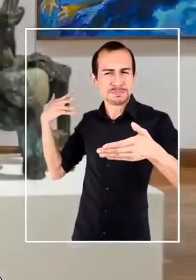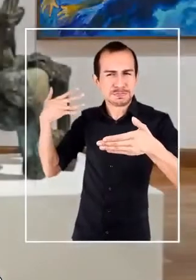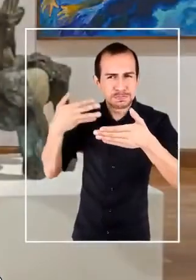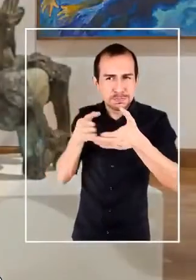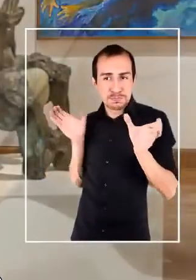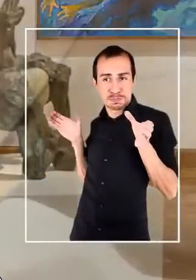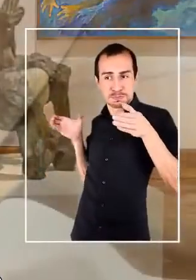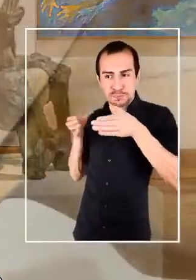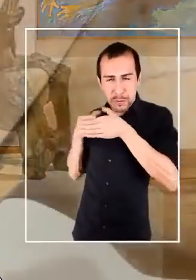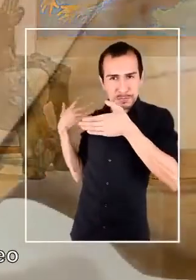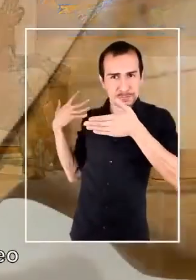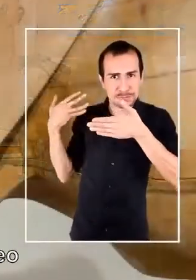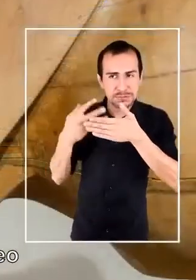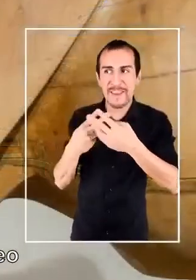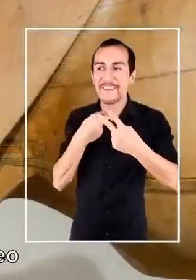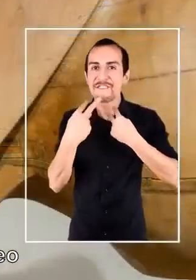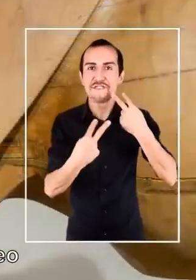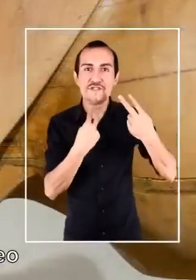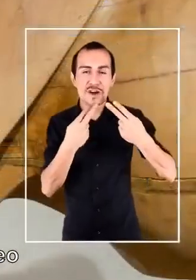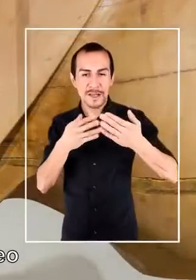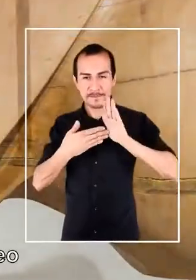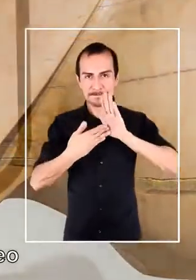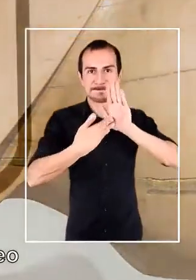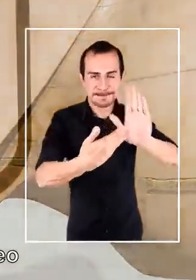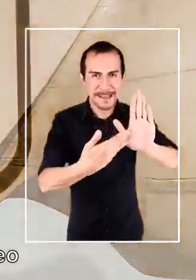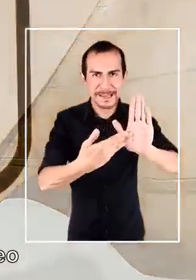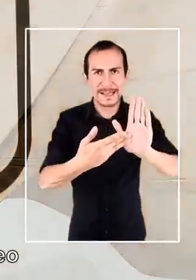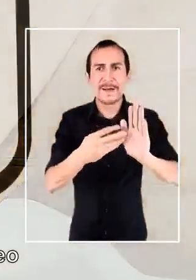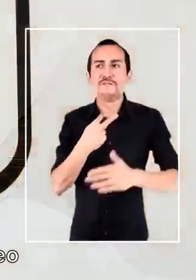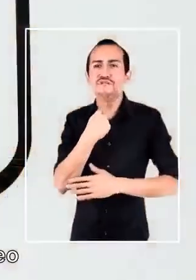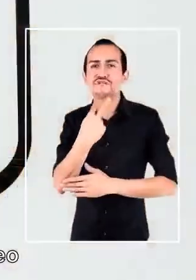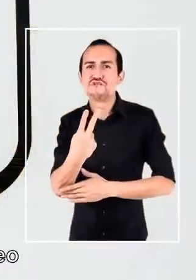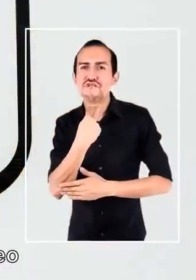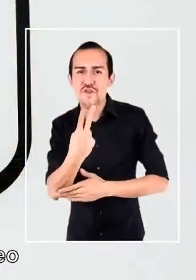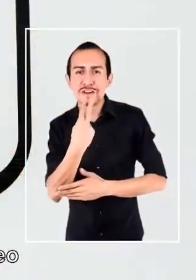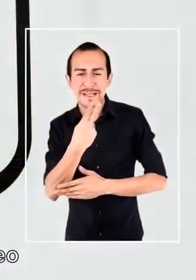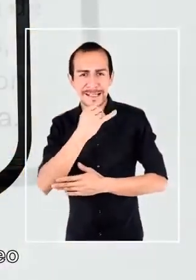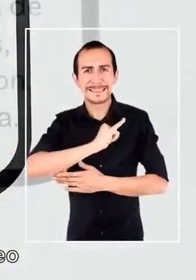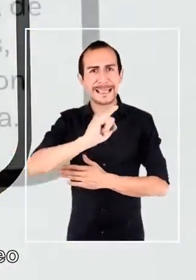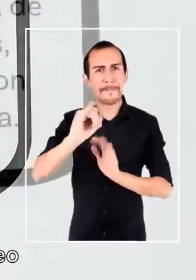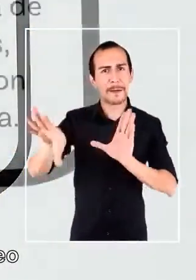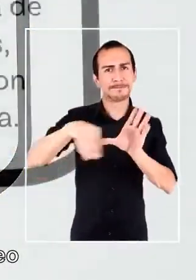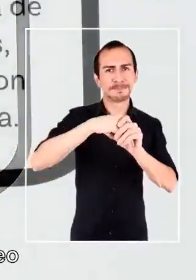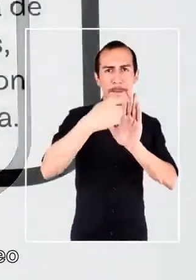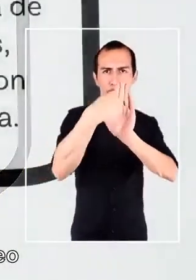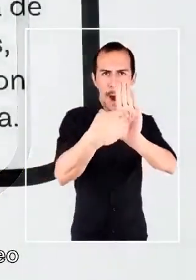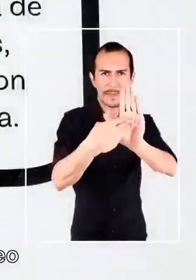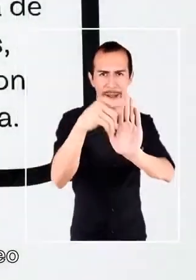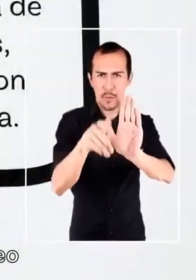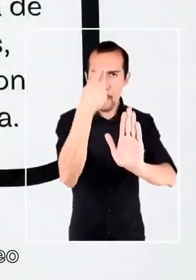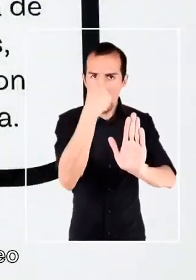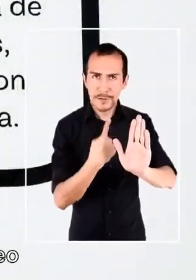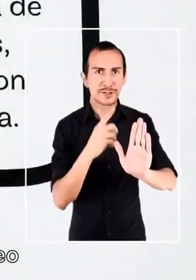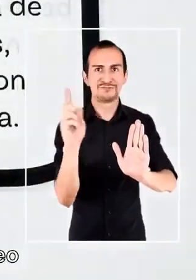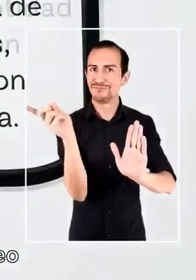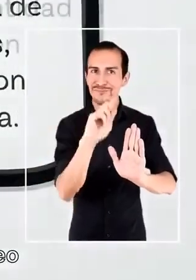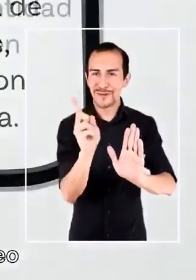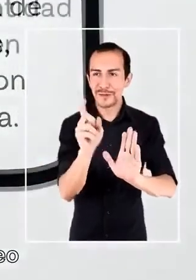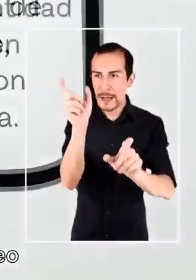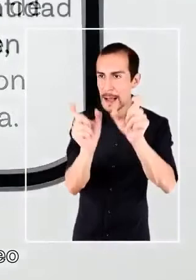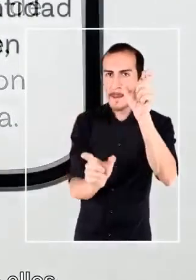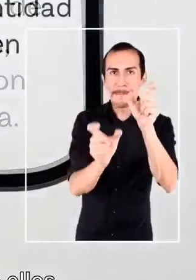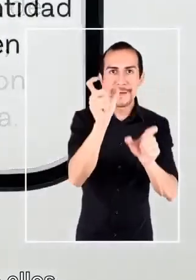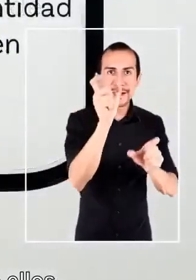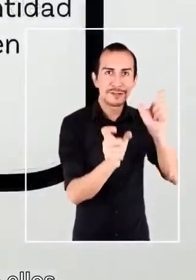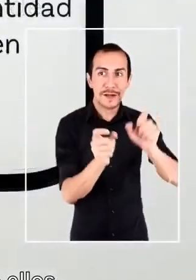proceso colectivo de voces que no son usuales en un museo y que por lo tanto el